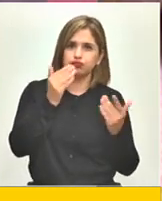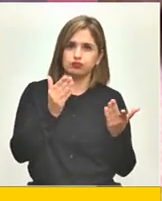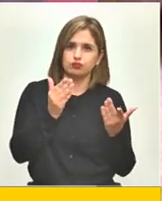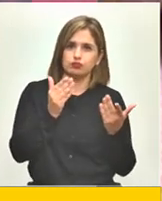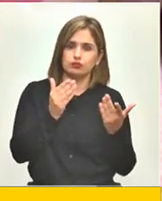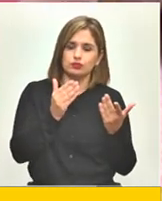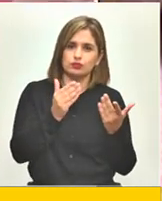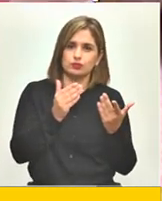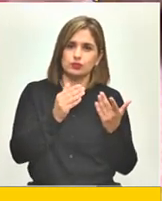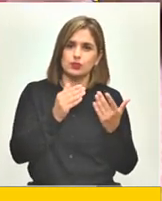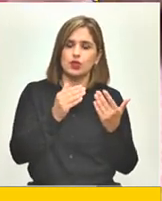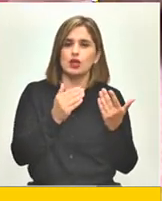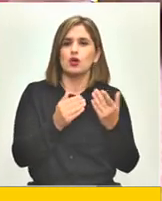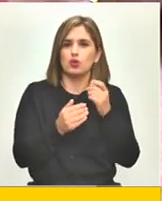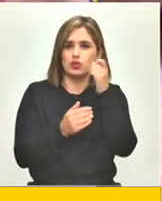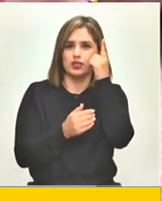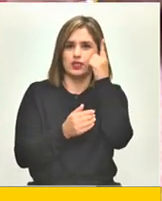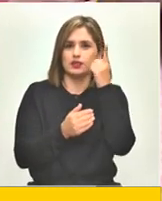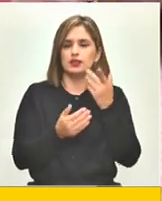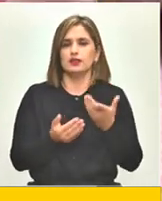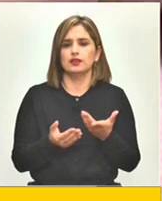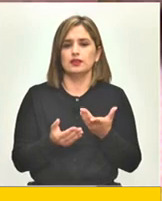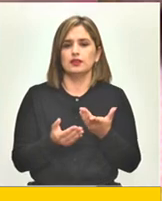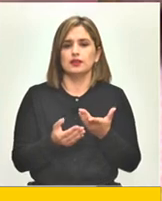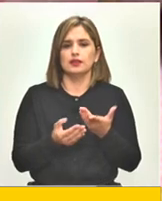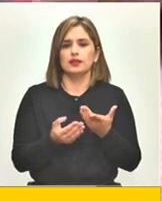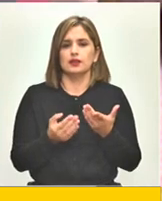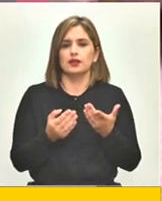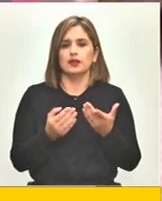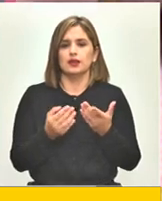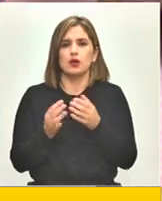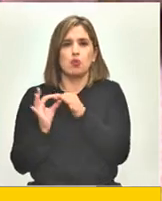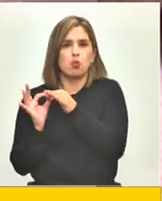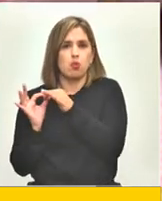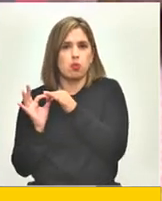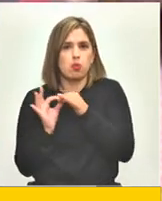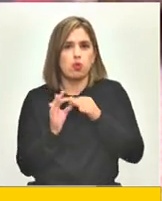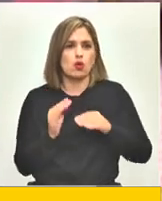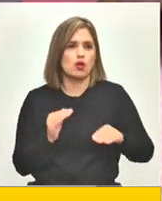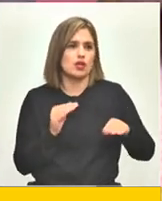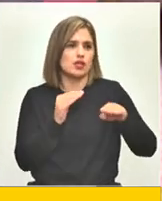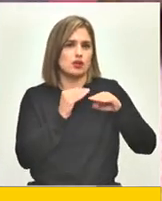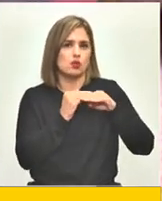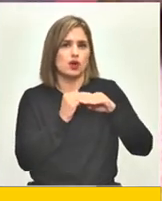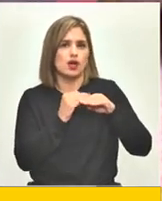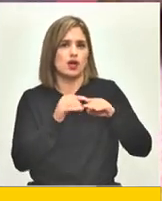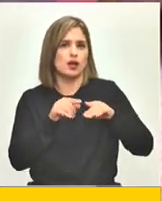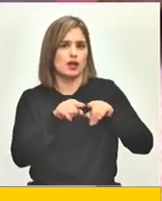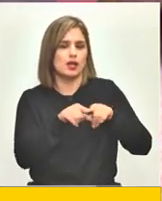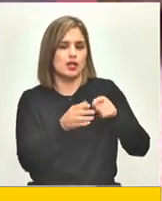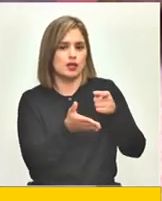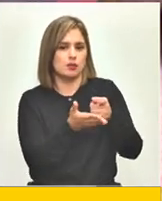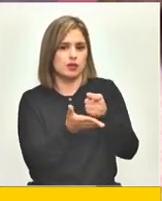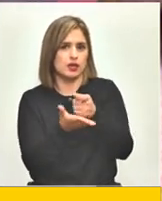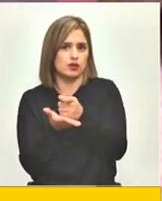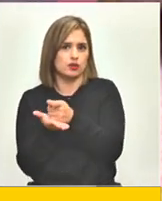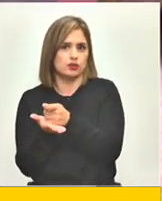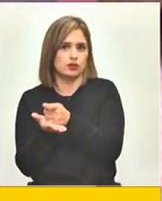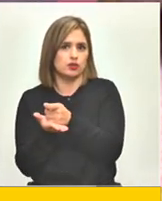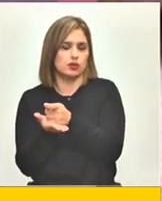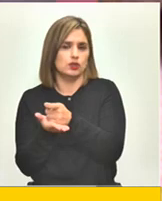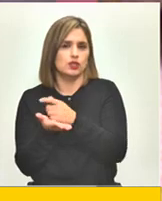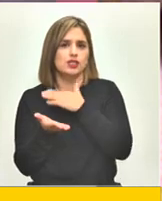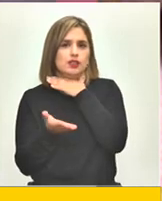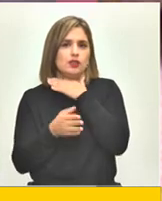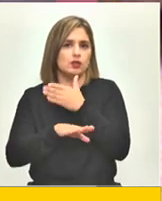desigual uno entendería que no se ponen todos a tiempo en este en este rezago que